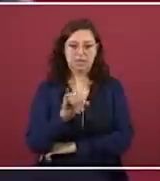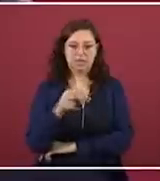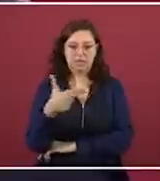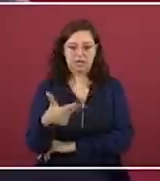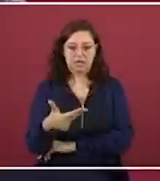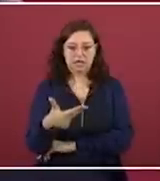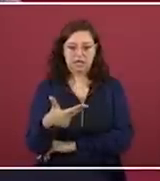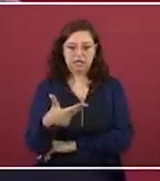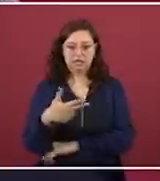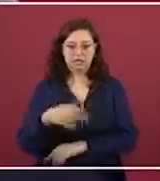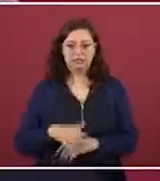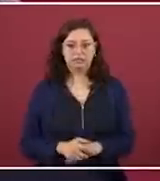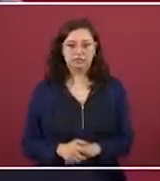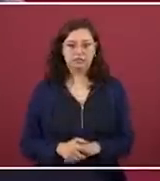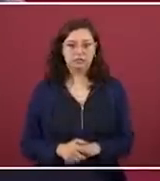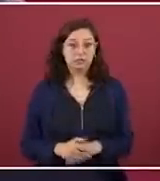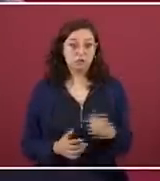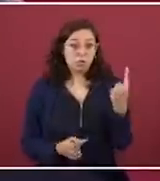Tuve que hacer una excepción,